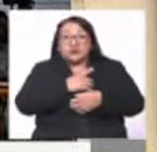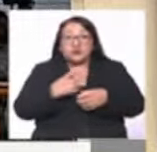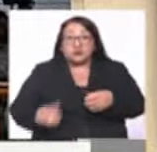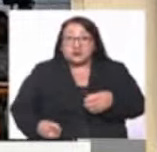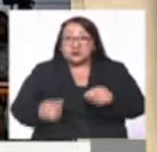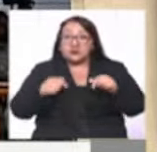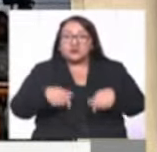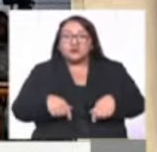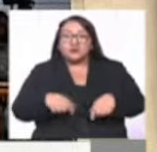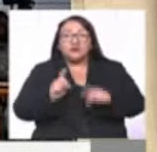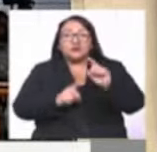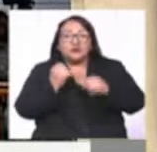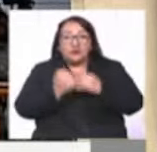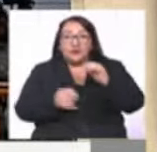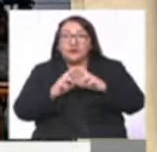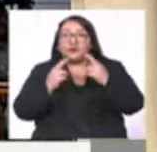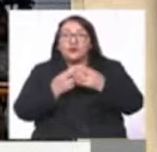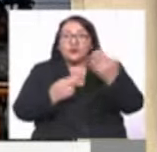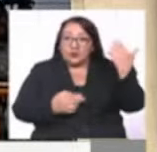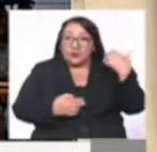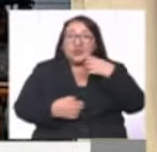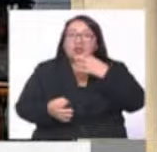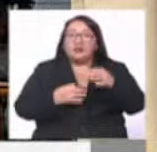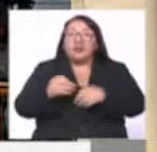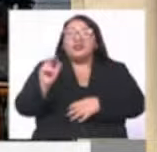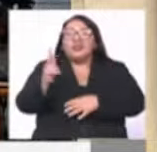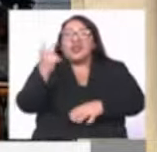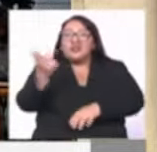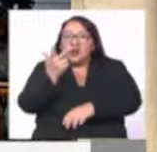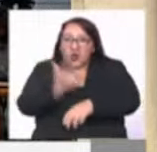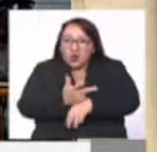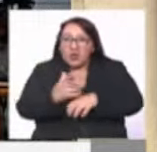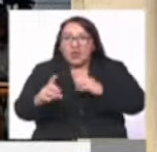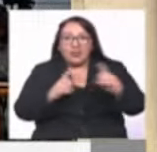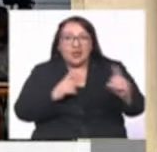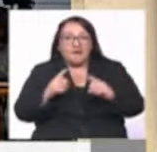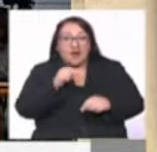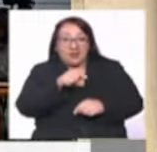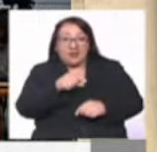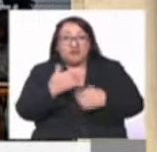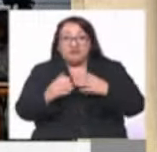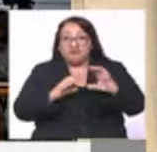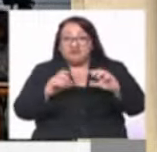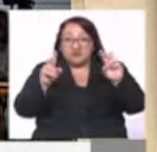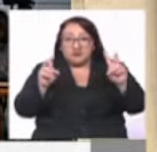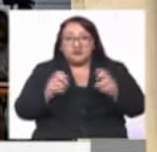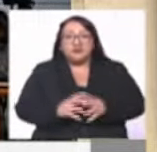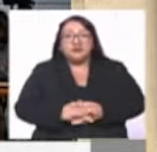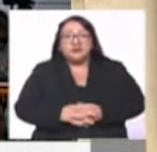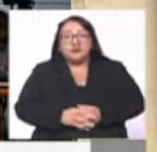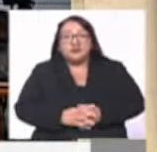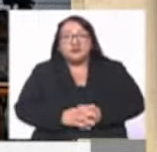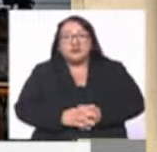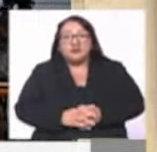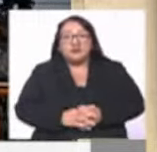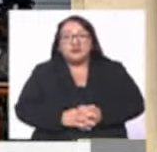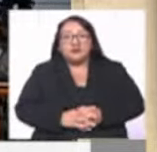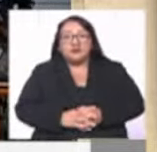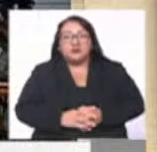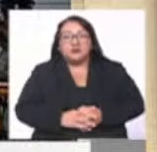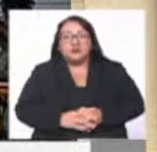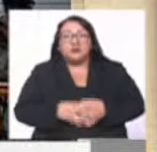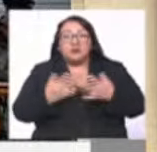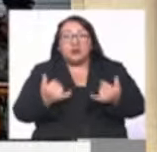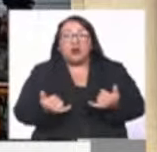en una de sus últimas sesiones fijó 3 horas de debate parlamentario para lo que va a ser